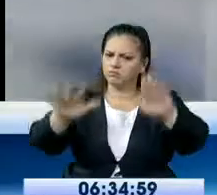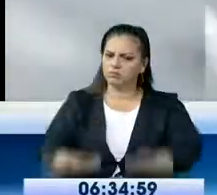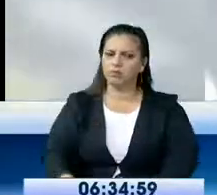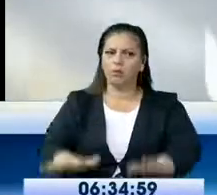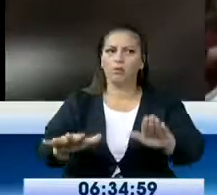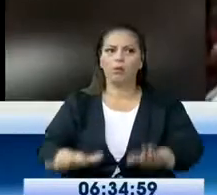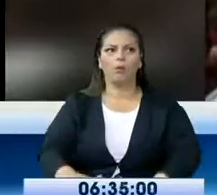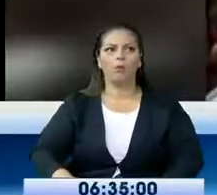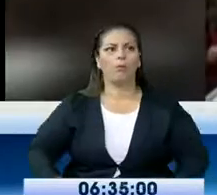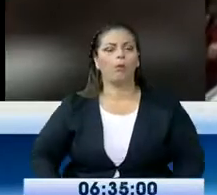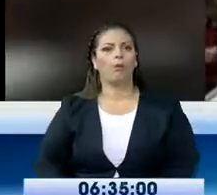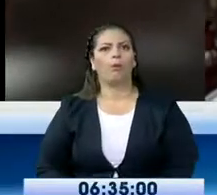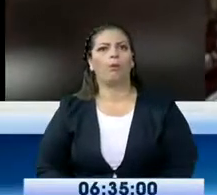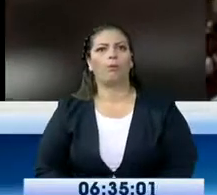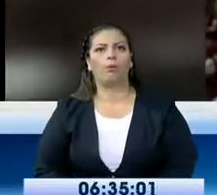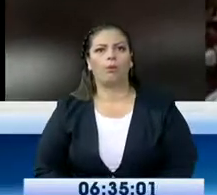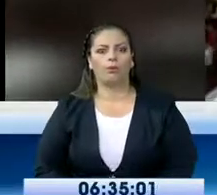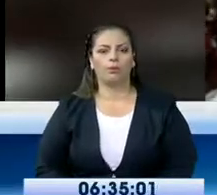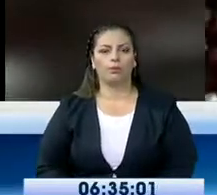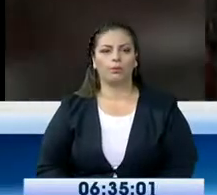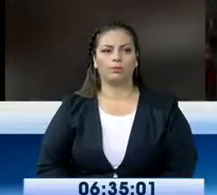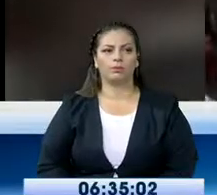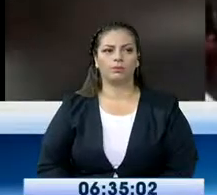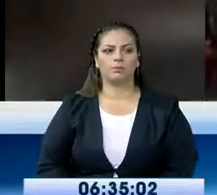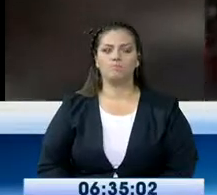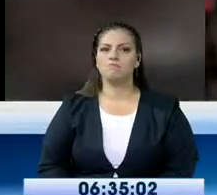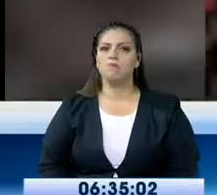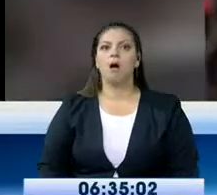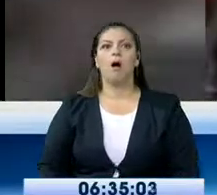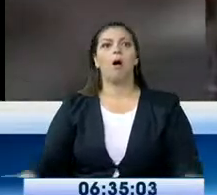disturbios se podían registrar segundo a segundo.